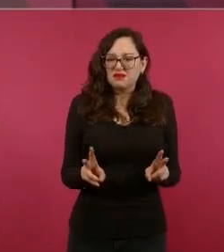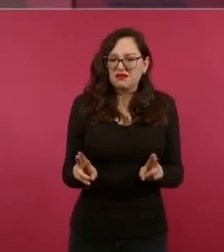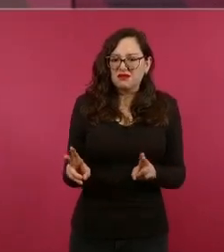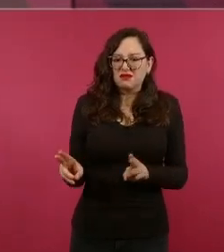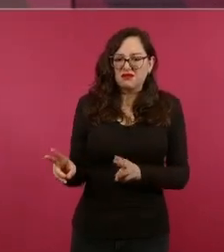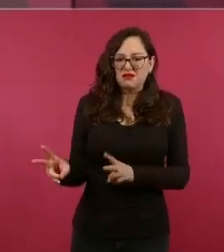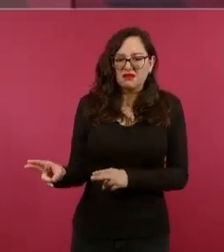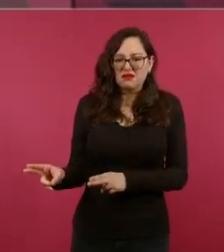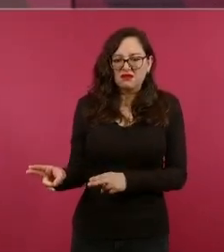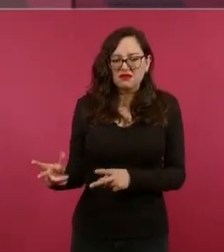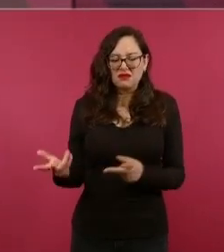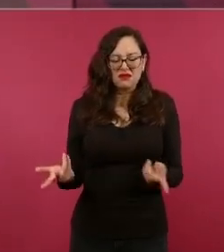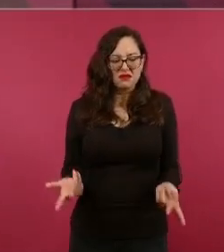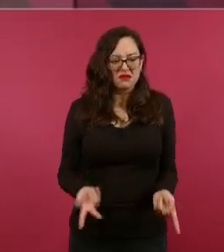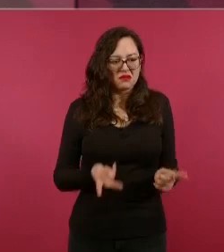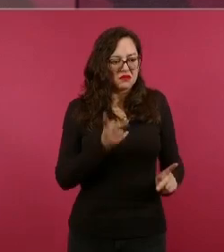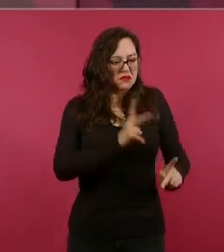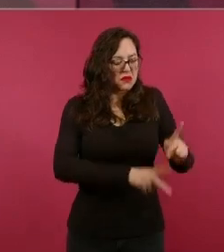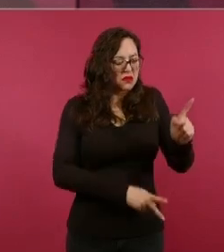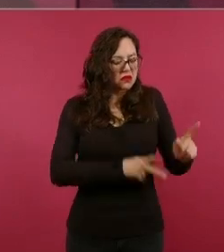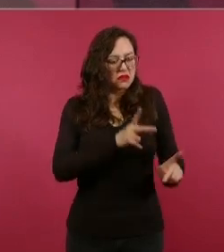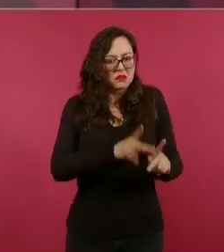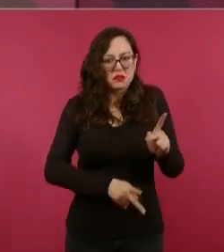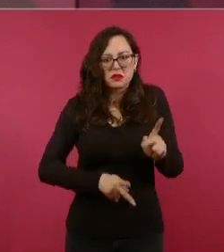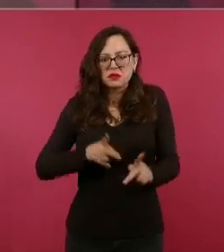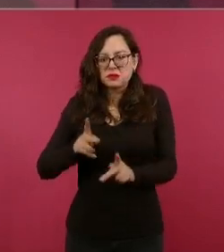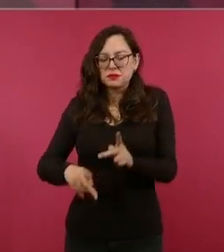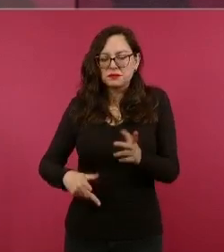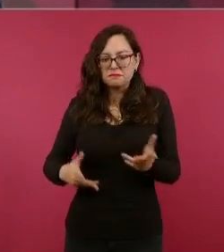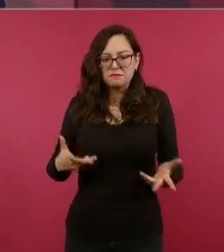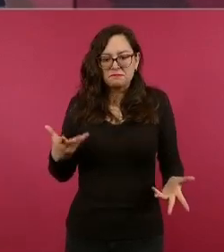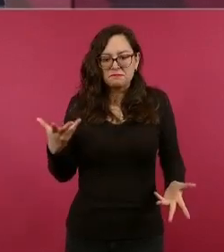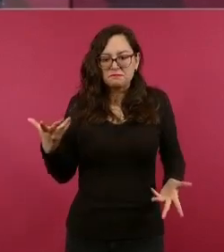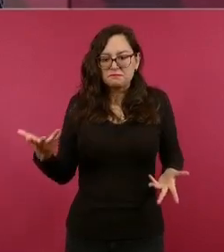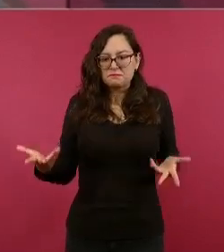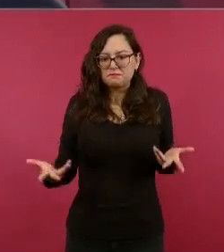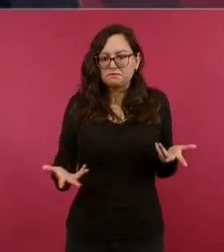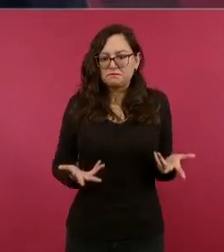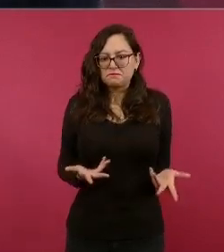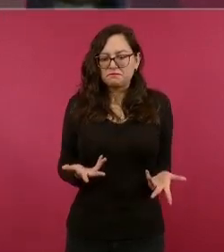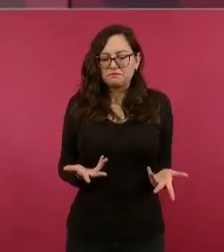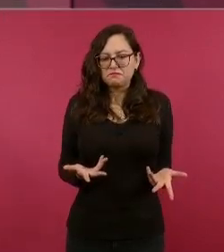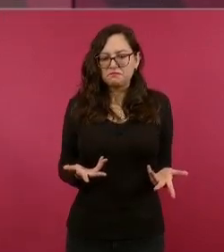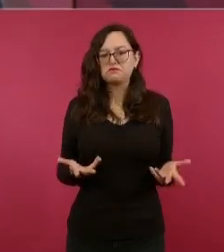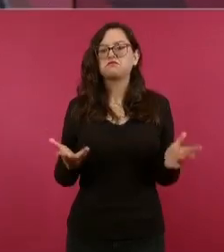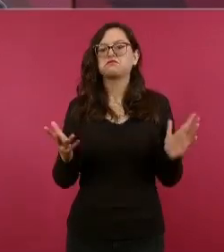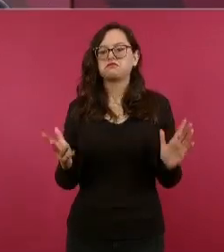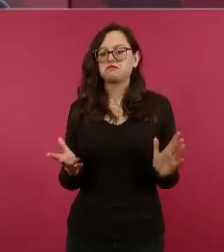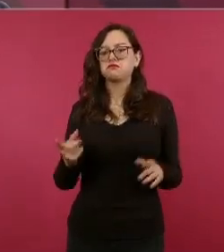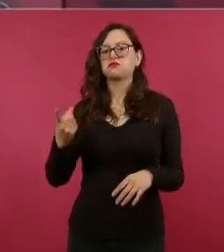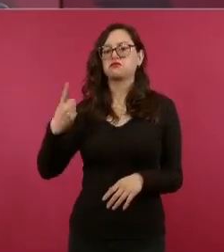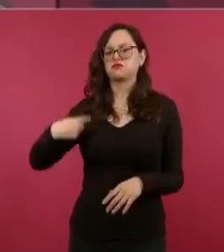resolvieron que había que editarlas y se acudió al tribunal,